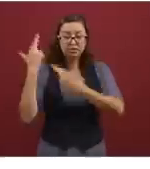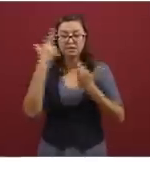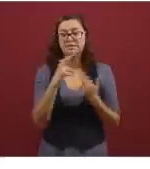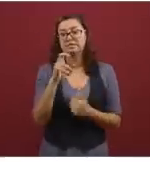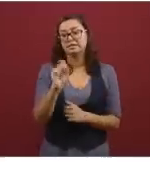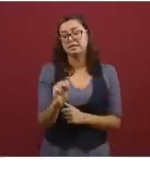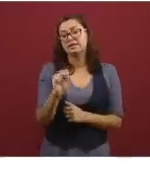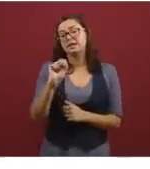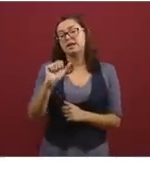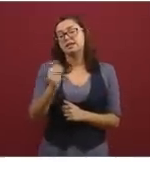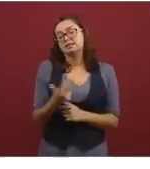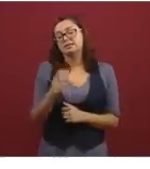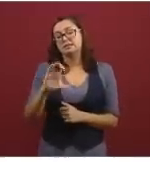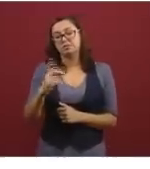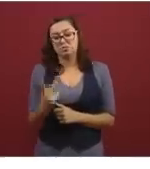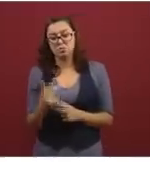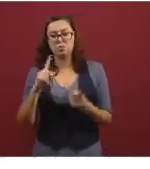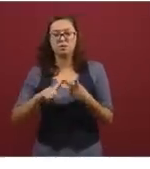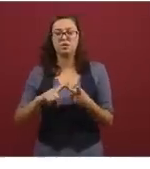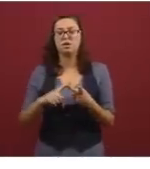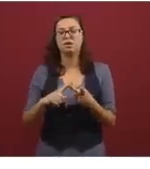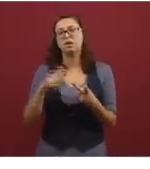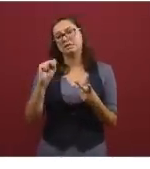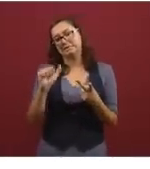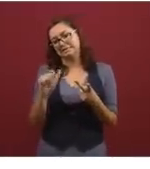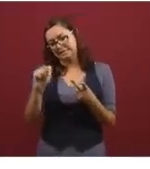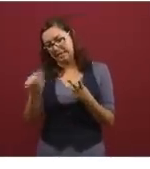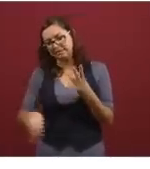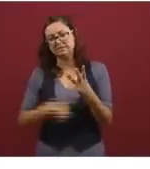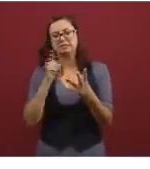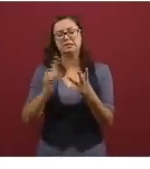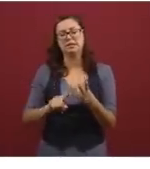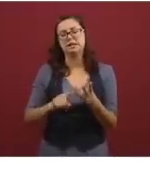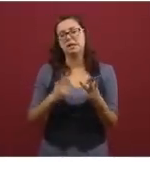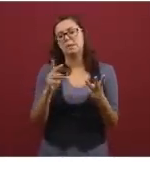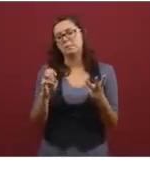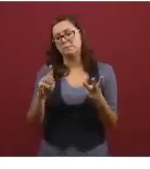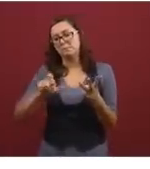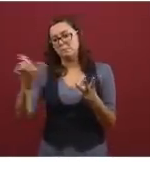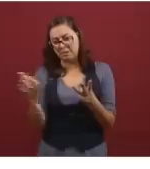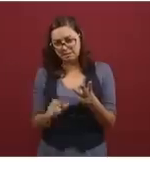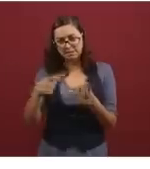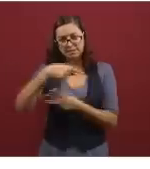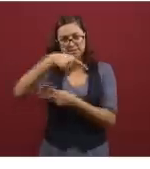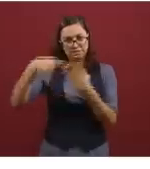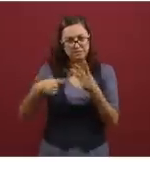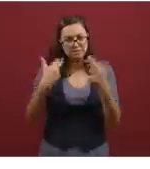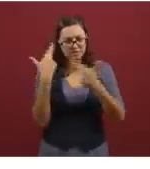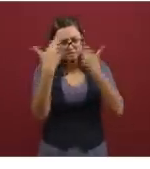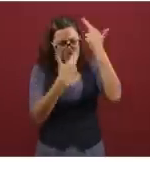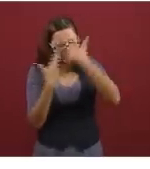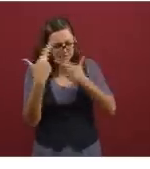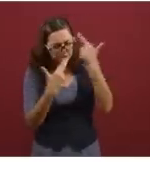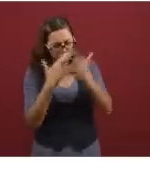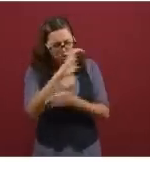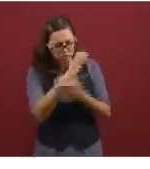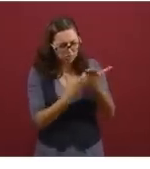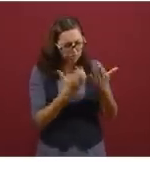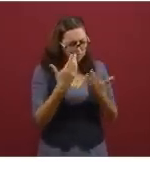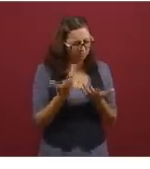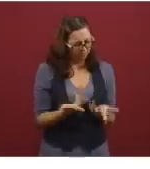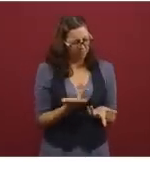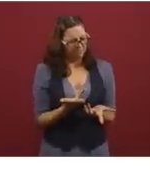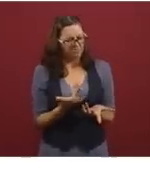Mexicanos, para revisarlos, porque en muchos de los casos de estos adeudos no